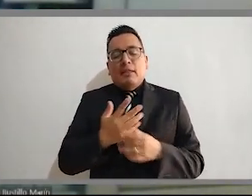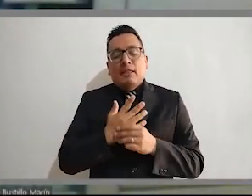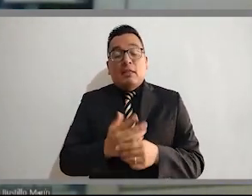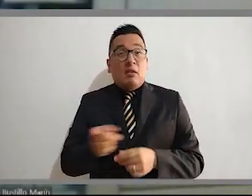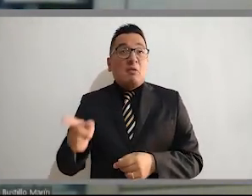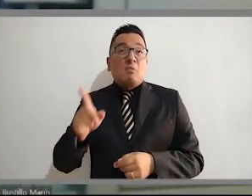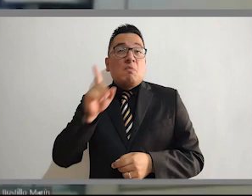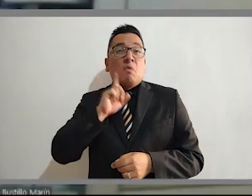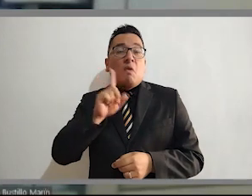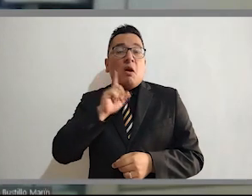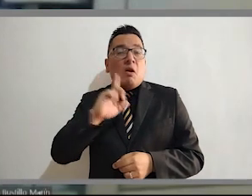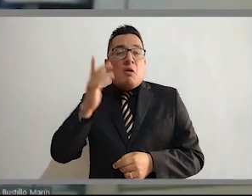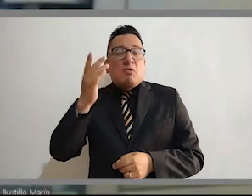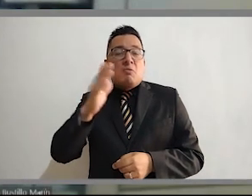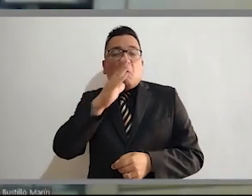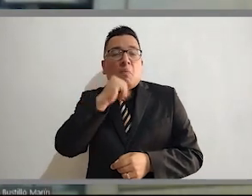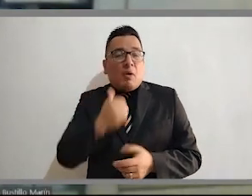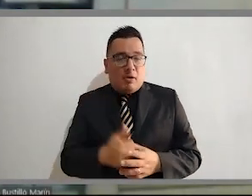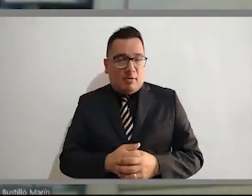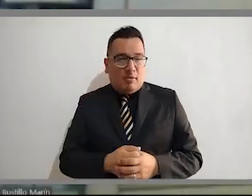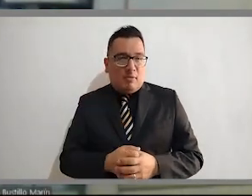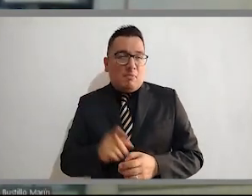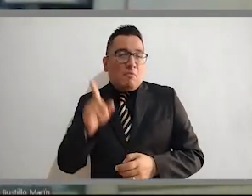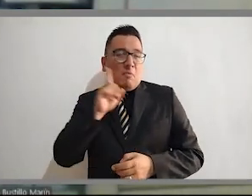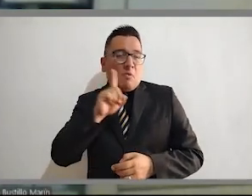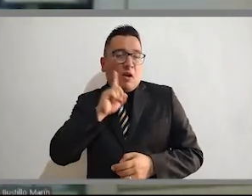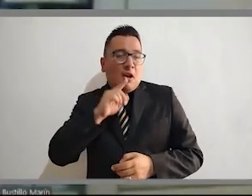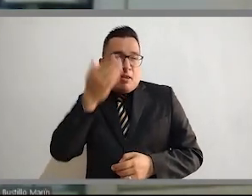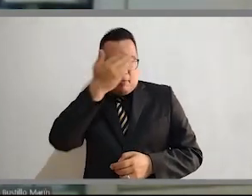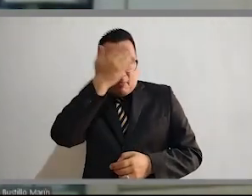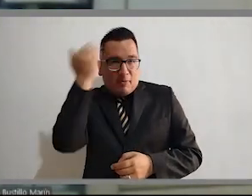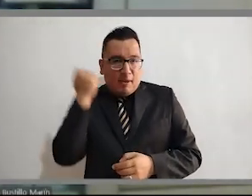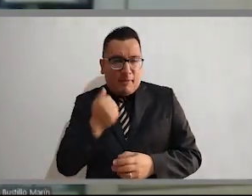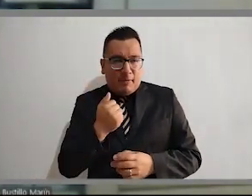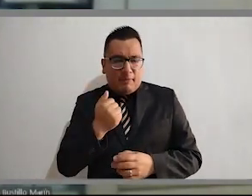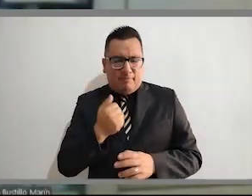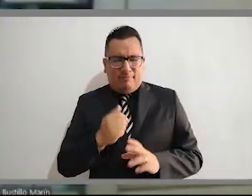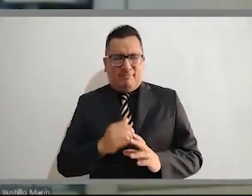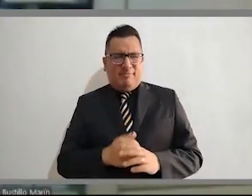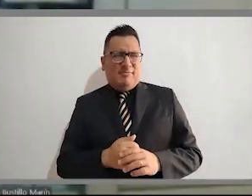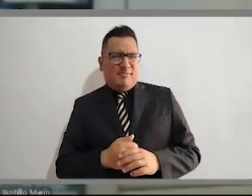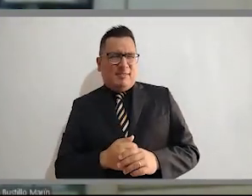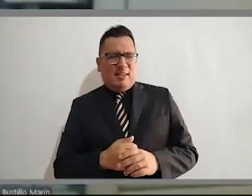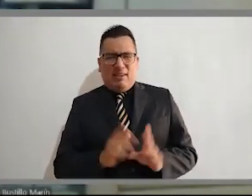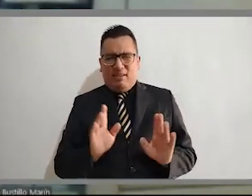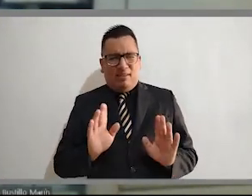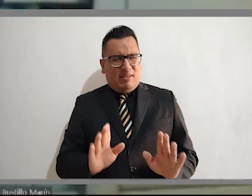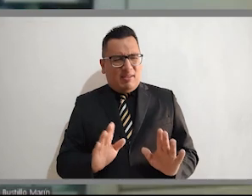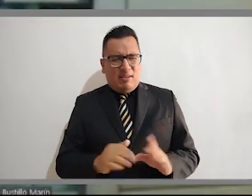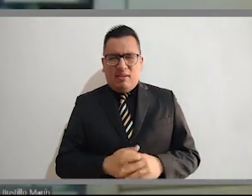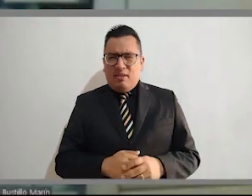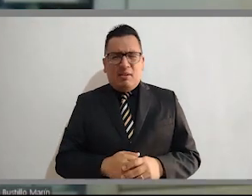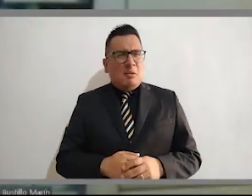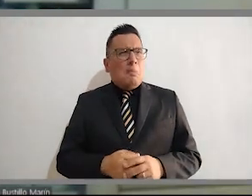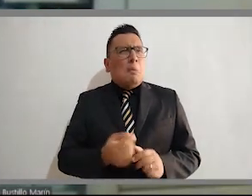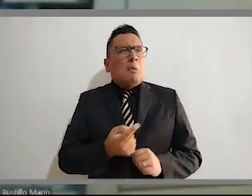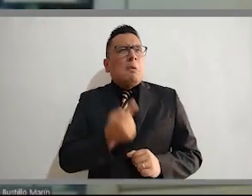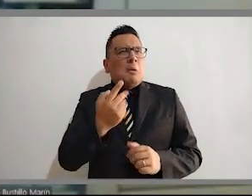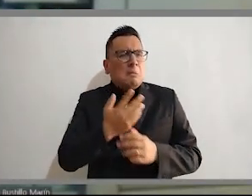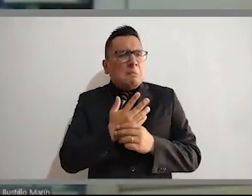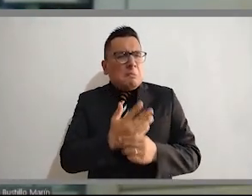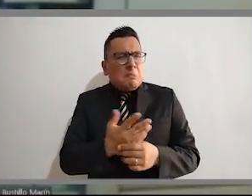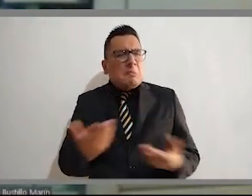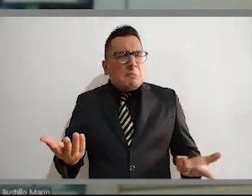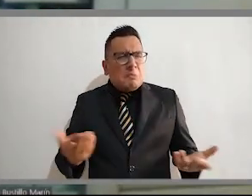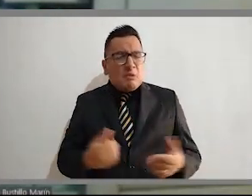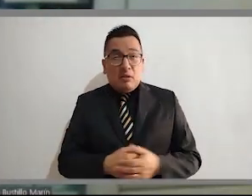Pero perdónenme, ¿y los hombres eran capaces para estar donde estaban? ¿Alguna vez lo preguntamos?